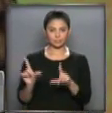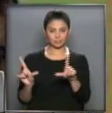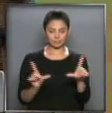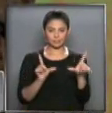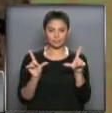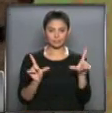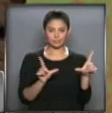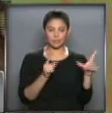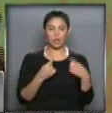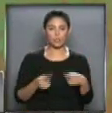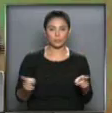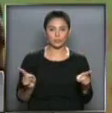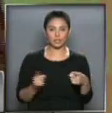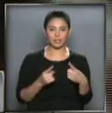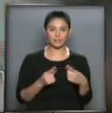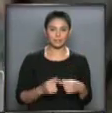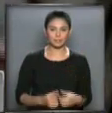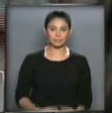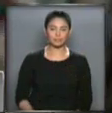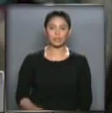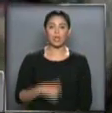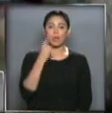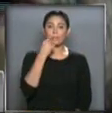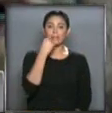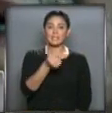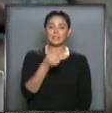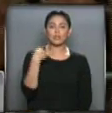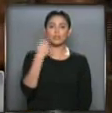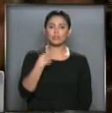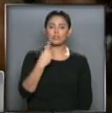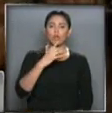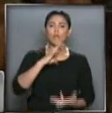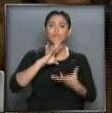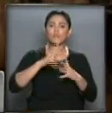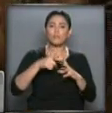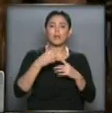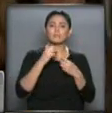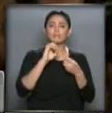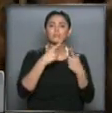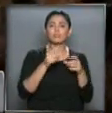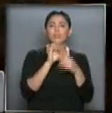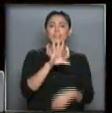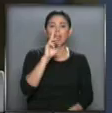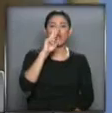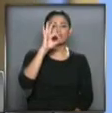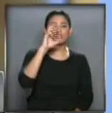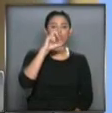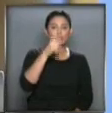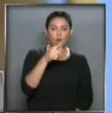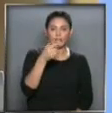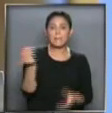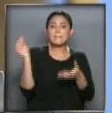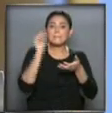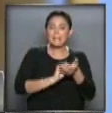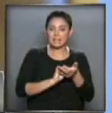serás entendido. Nosotros venimos manejando un lenguaje meramente de rock, pero le hemos incorporado los detalles de